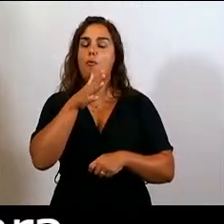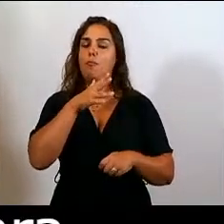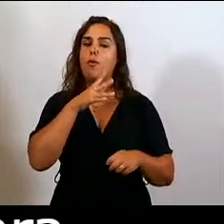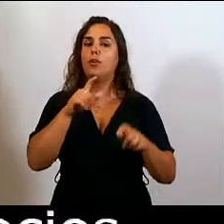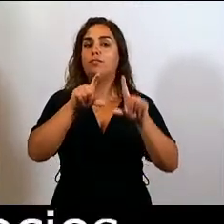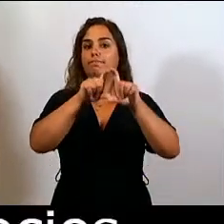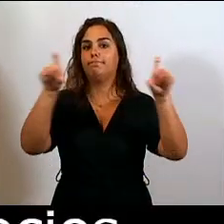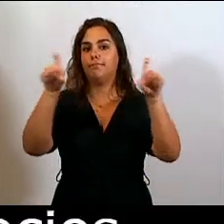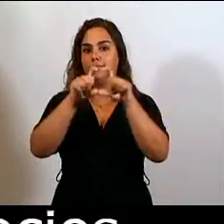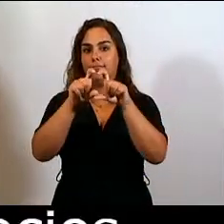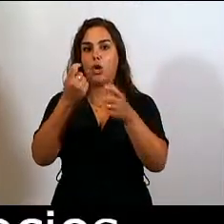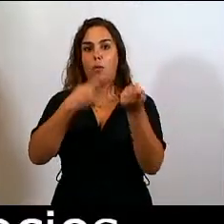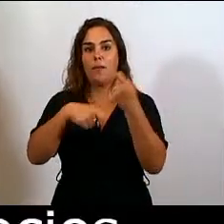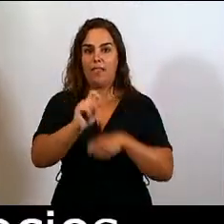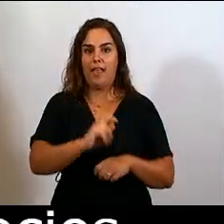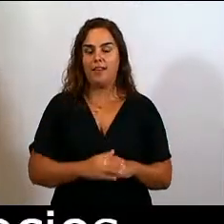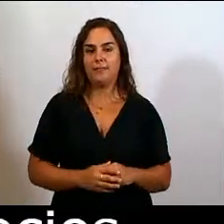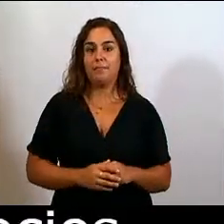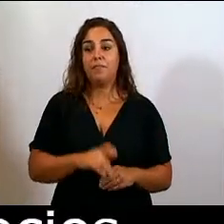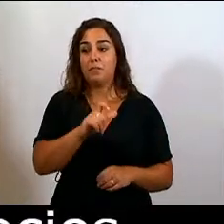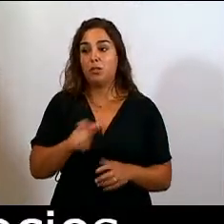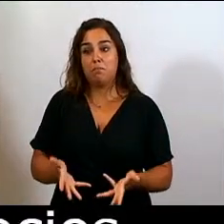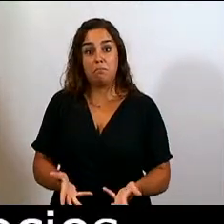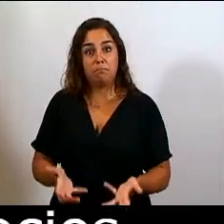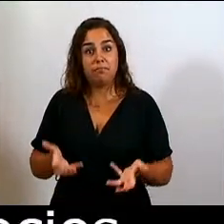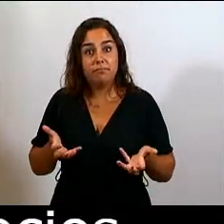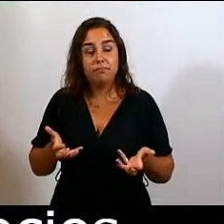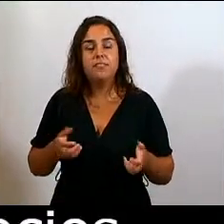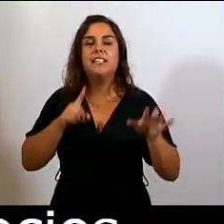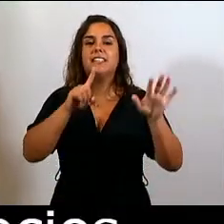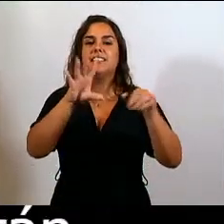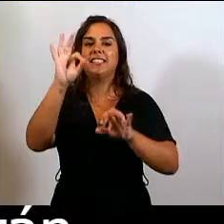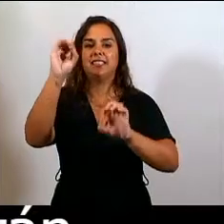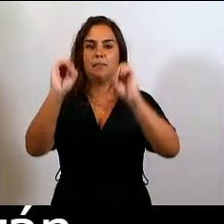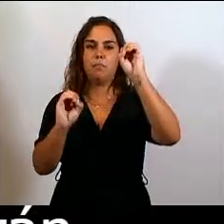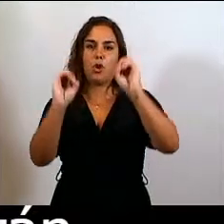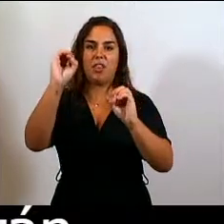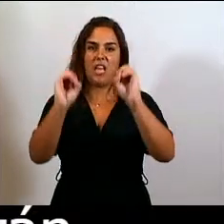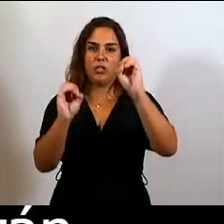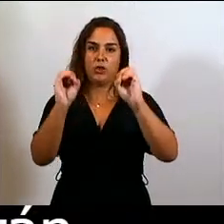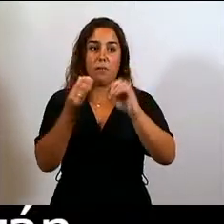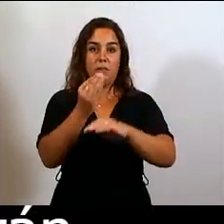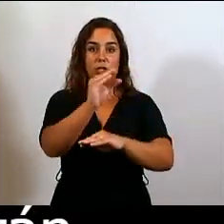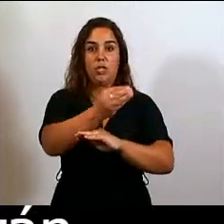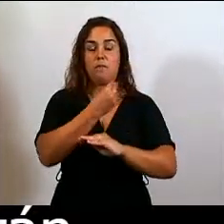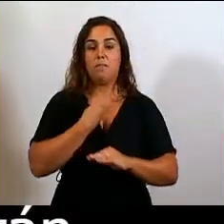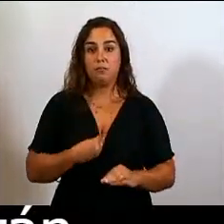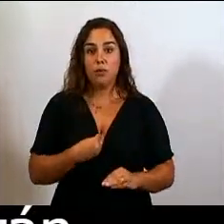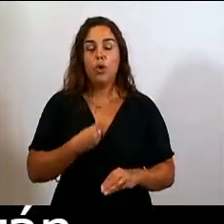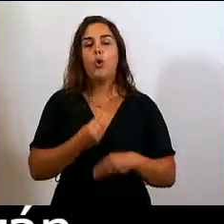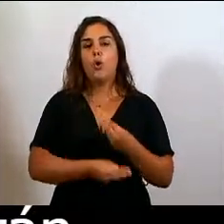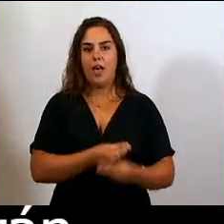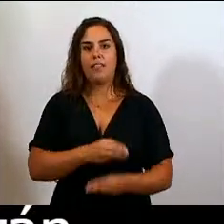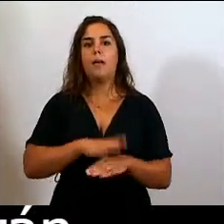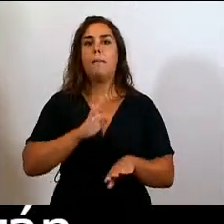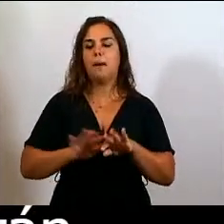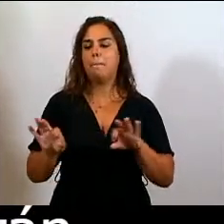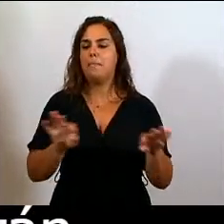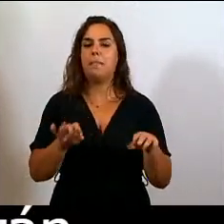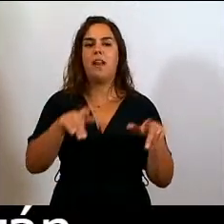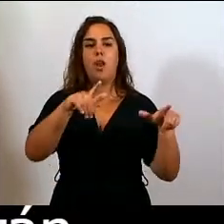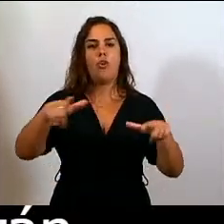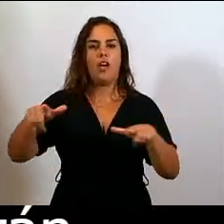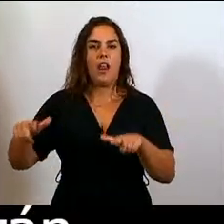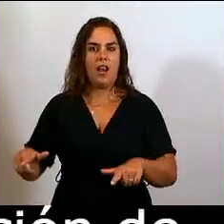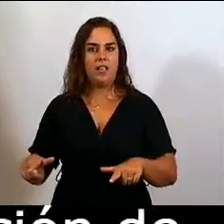comerciales. Los beneficiarios podrán cubrir un 60% de las inversiones que hagan en adecuación de locales,